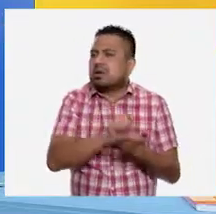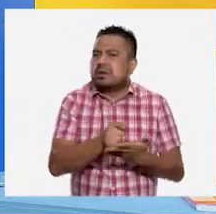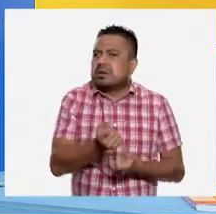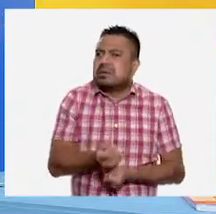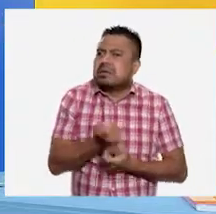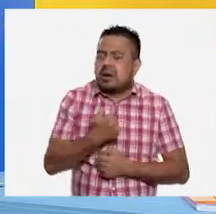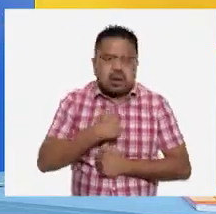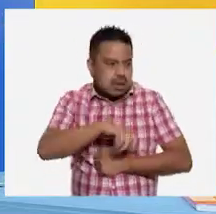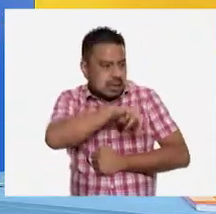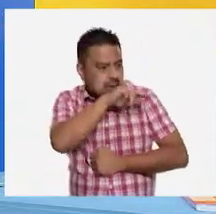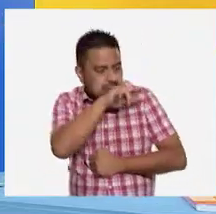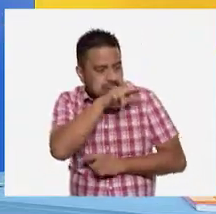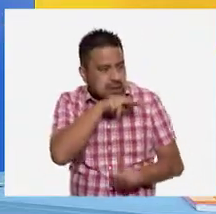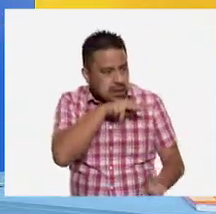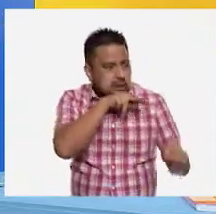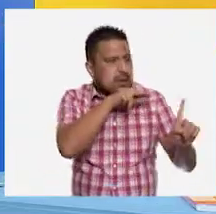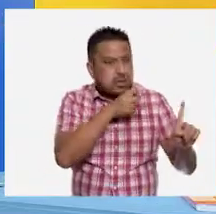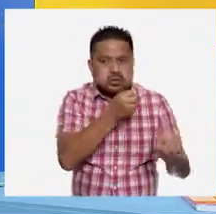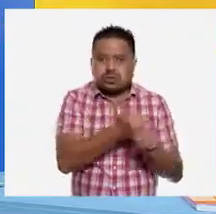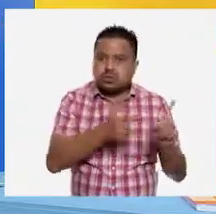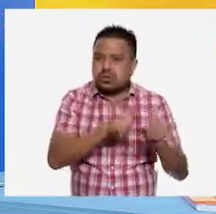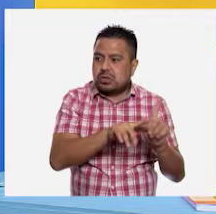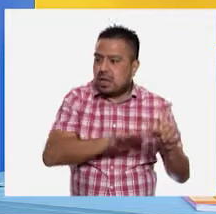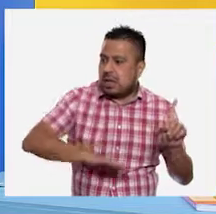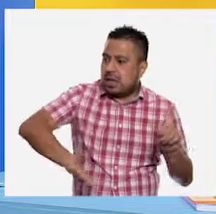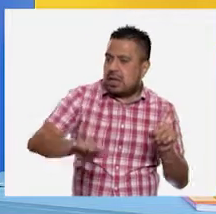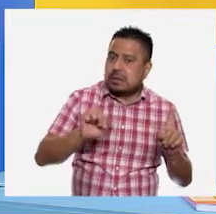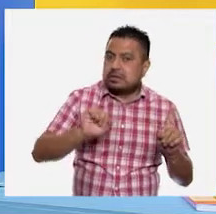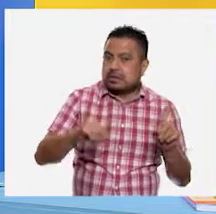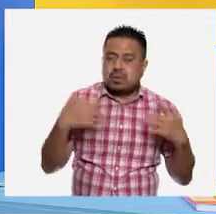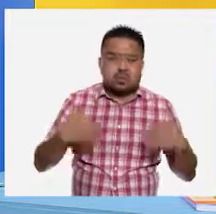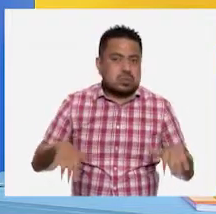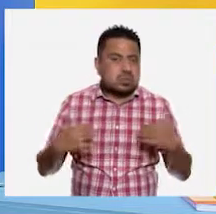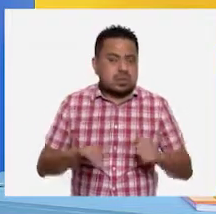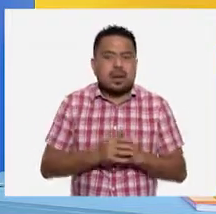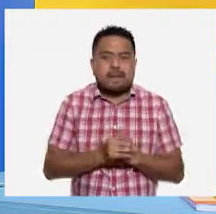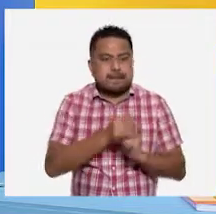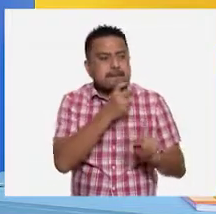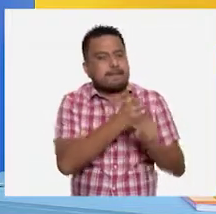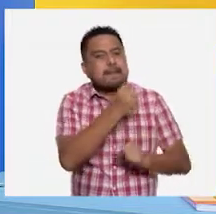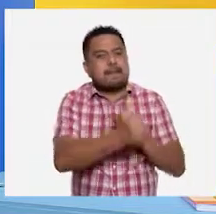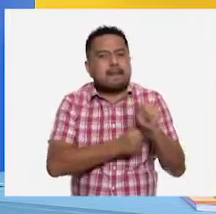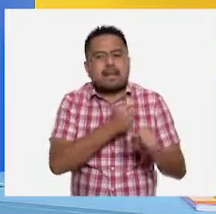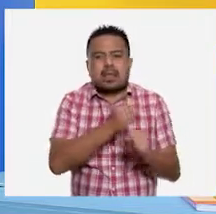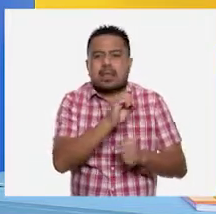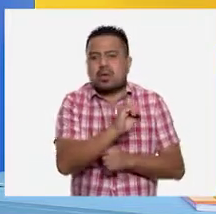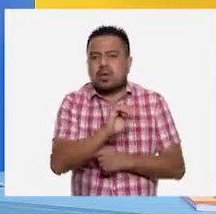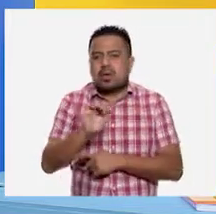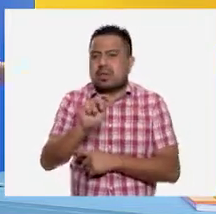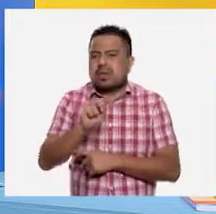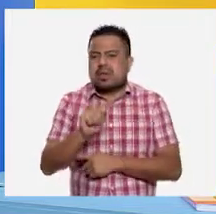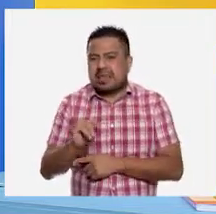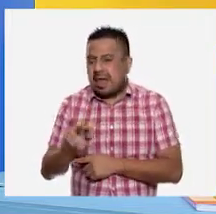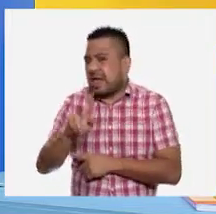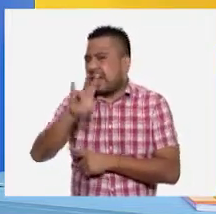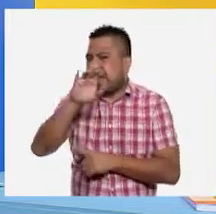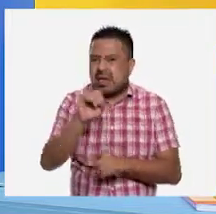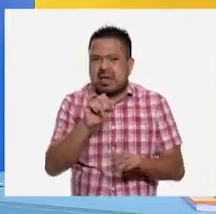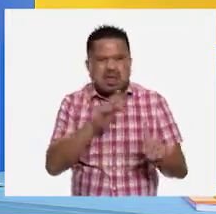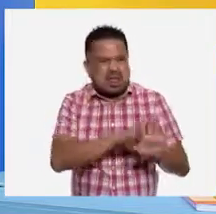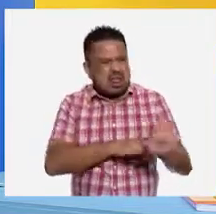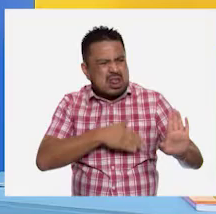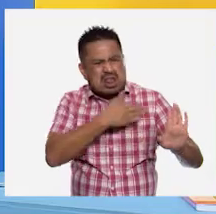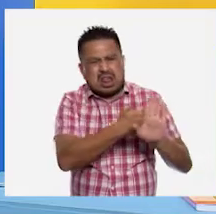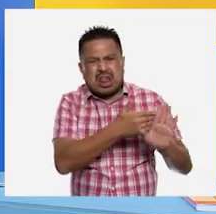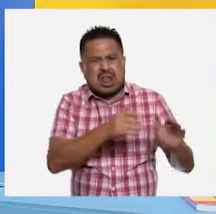sus preocupaciones y su visión de la sociedad. Ahora sí. Para esta época, Octavio Paz fue un severo crítico del